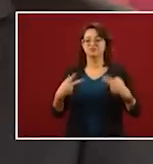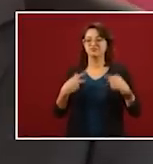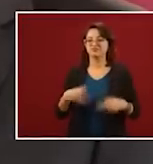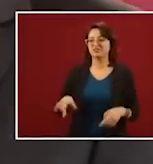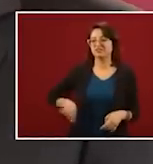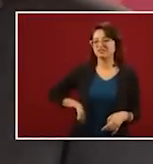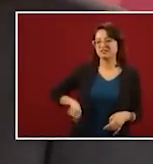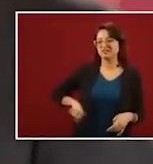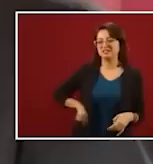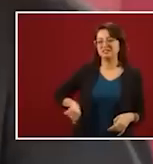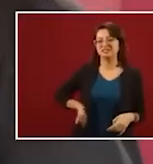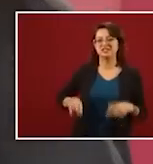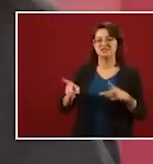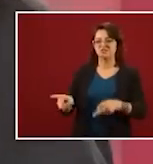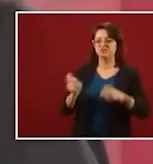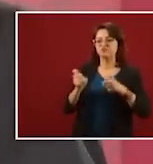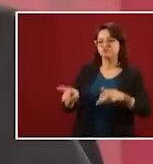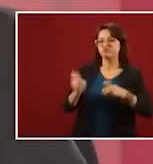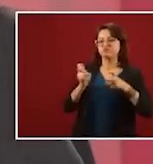quieren dejar de robar,